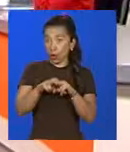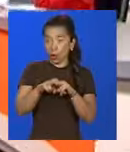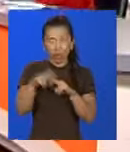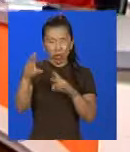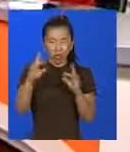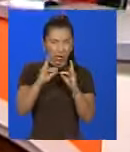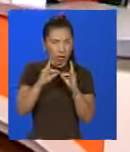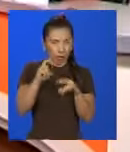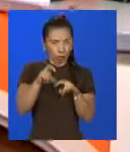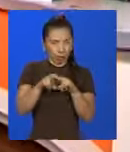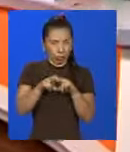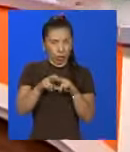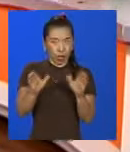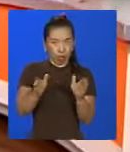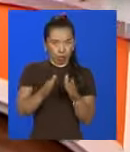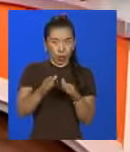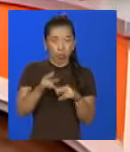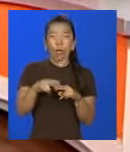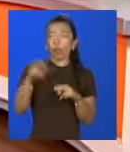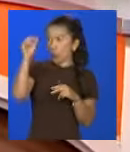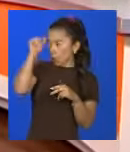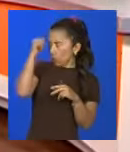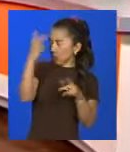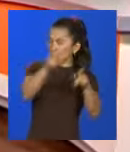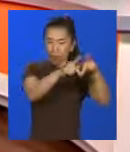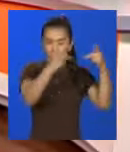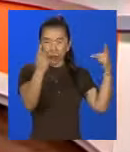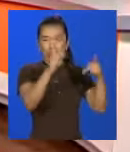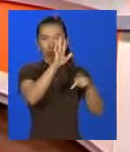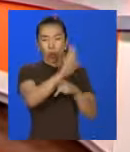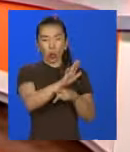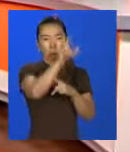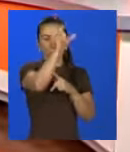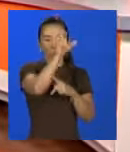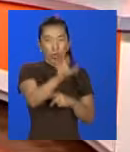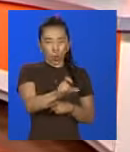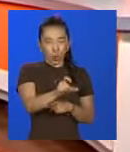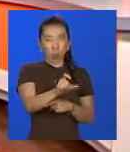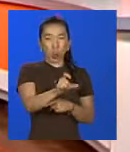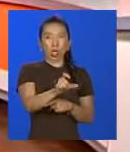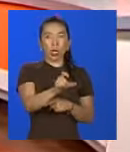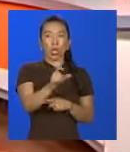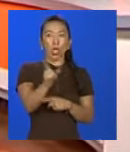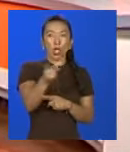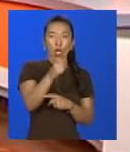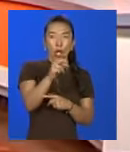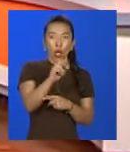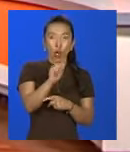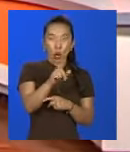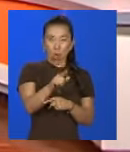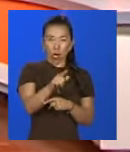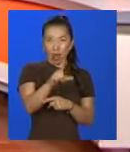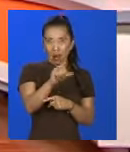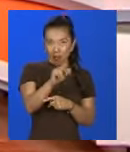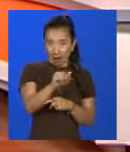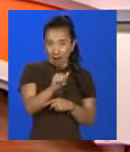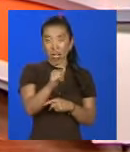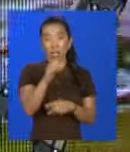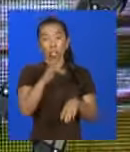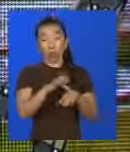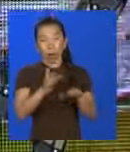pequeñas. Yo me acuerdo los titulares del Tiempo diciendo que los asesinos de Gloria Lara estaban viviendo un exilio caviar. Sí, eso era lo que le decía. Y era